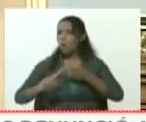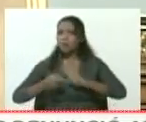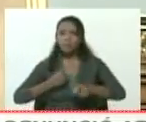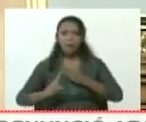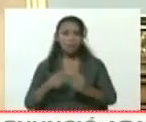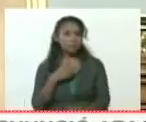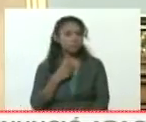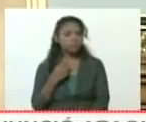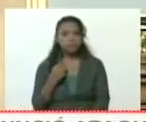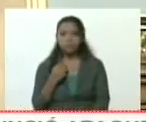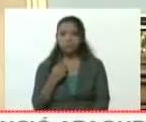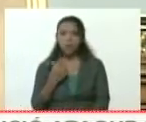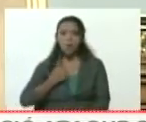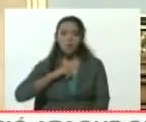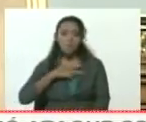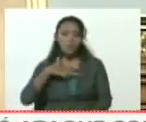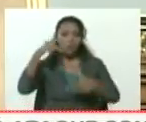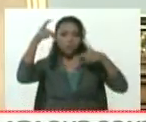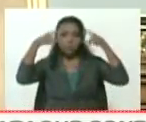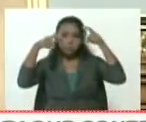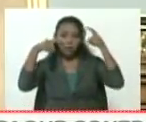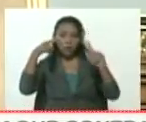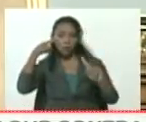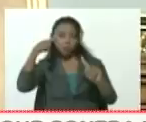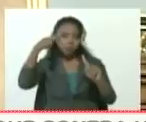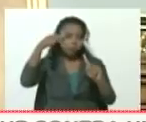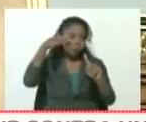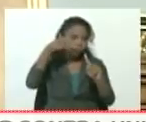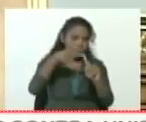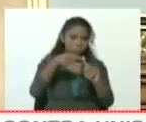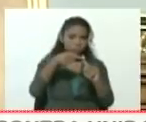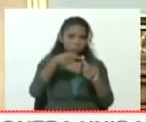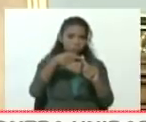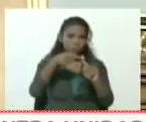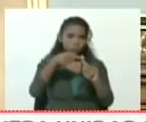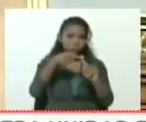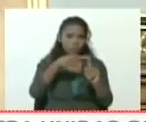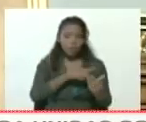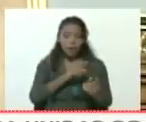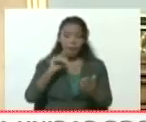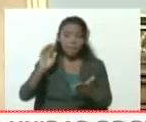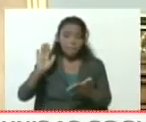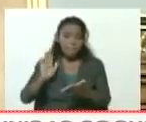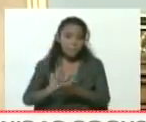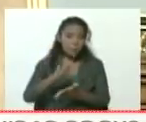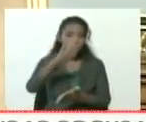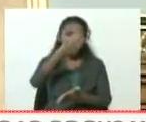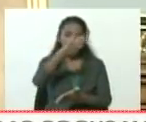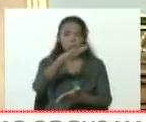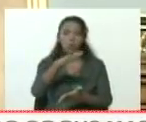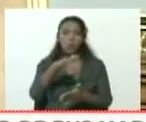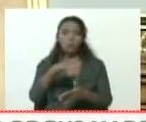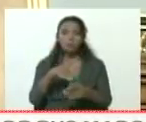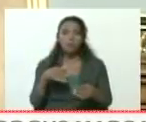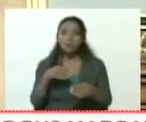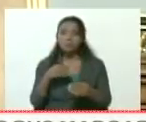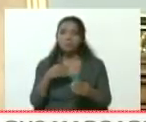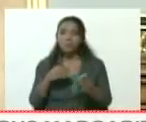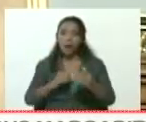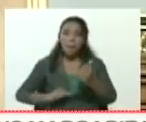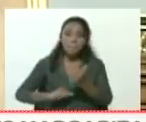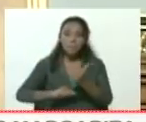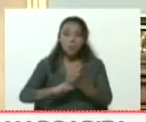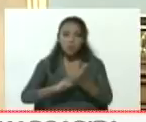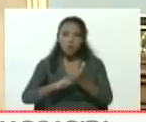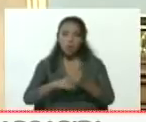que nuestro comandante Chávez se haya enfocado, haya enfatizado el impulso en alfabetizar a